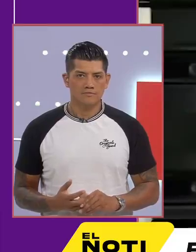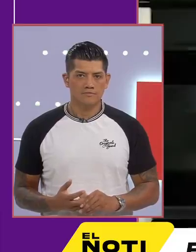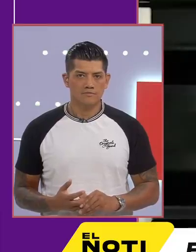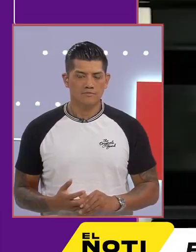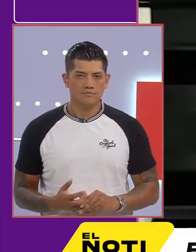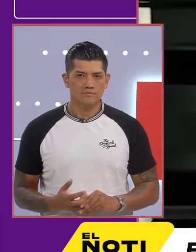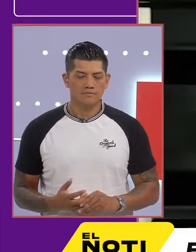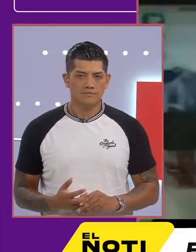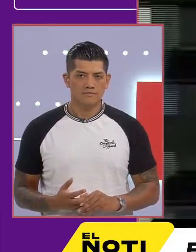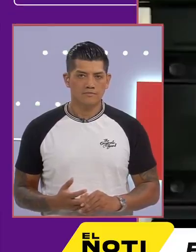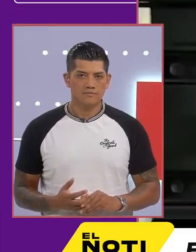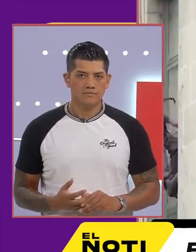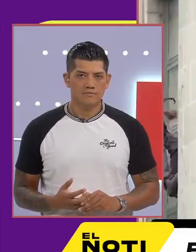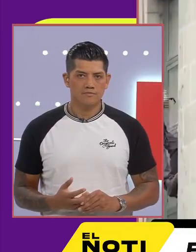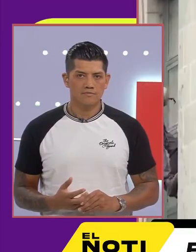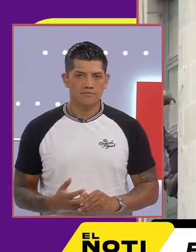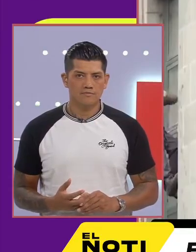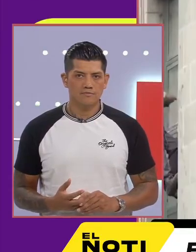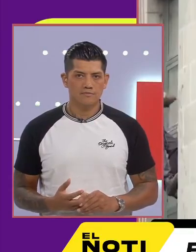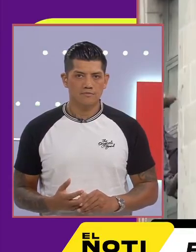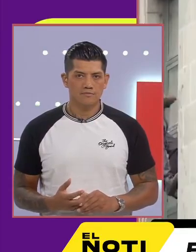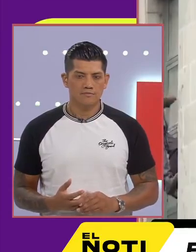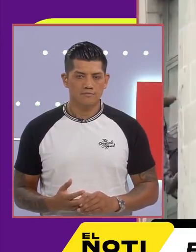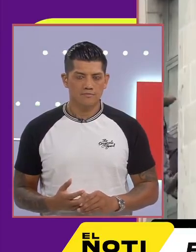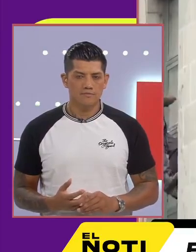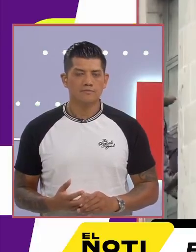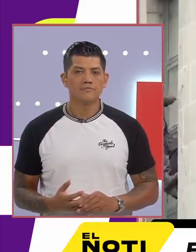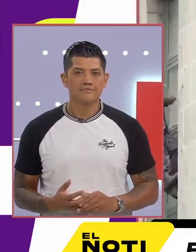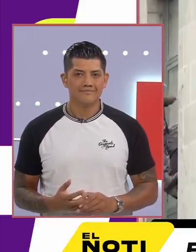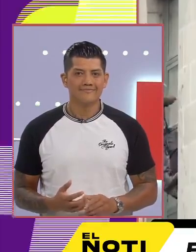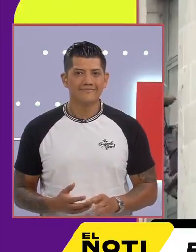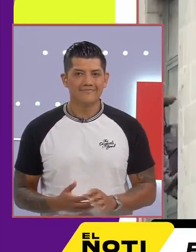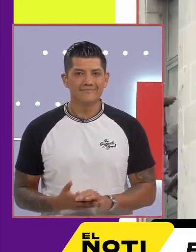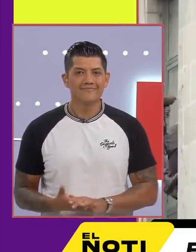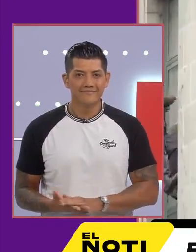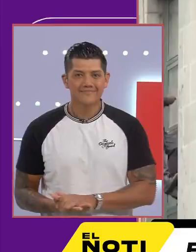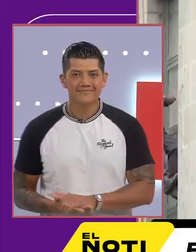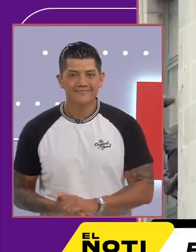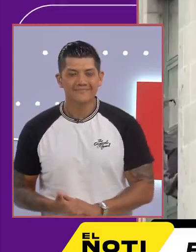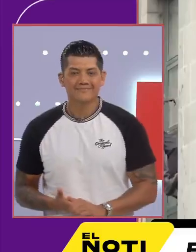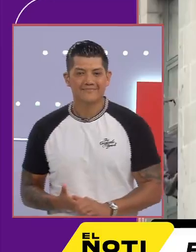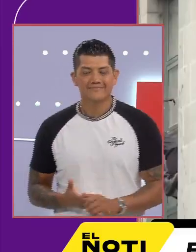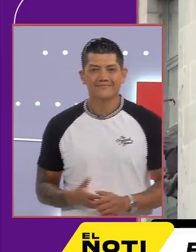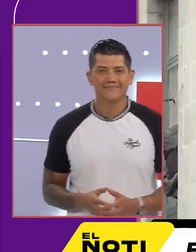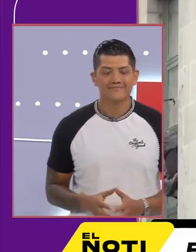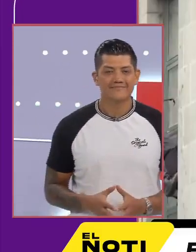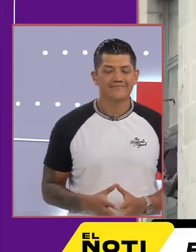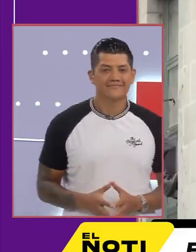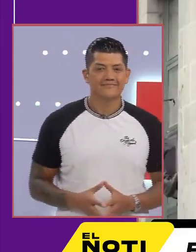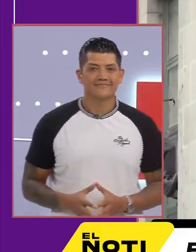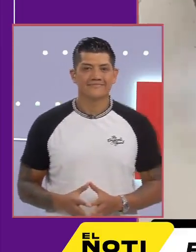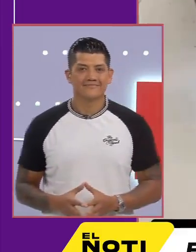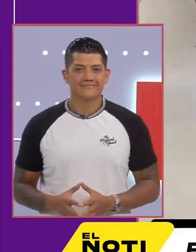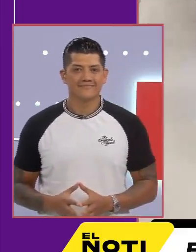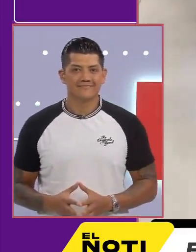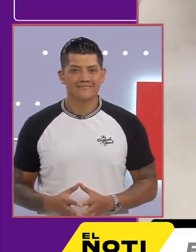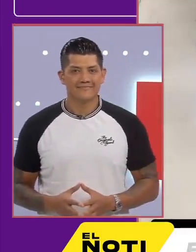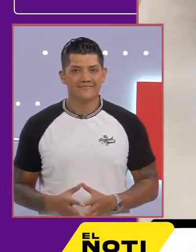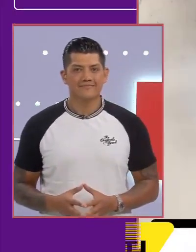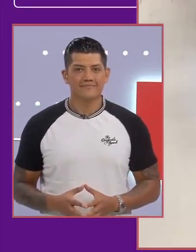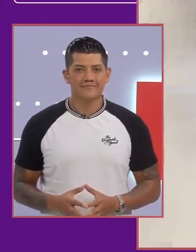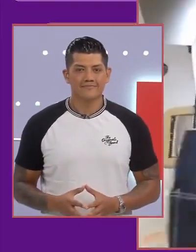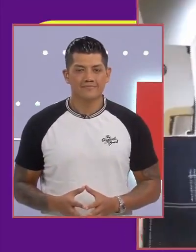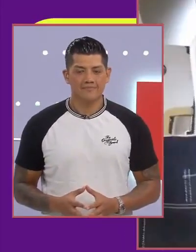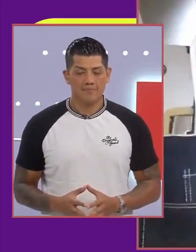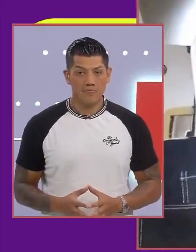Y una de las afores, de la cual es dueño el señor Ricardo Salinas, y que en general la estructura que